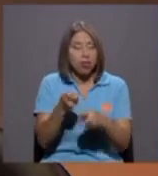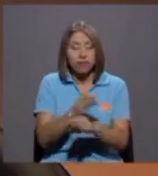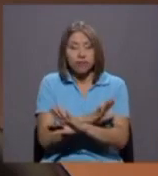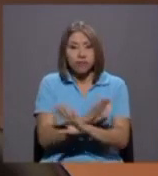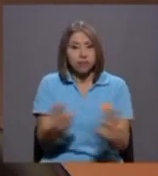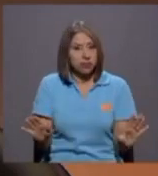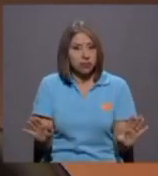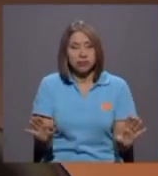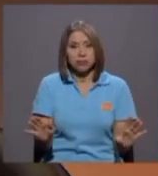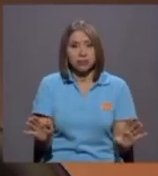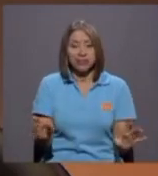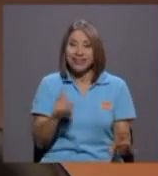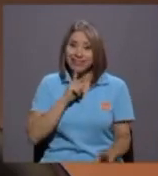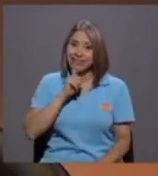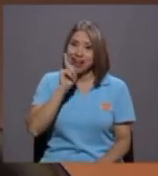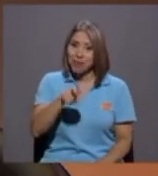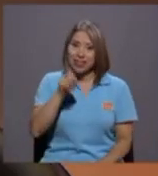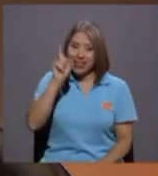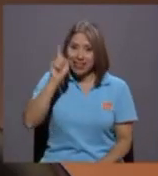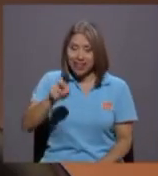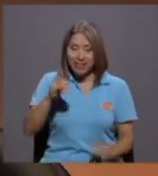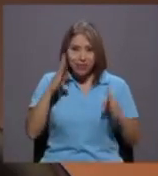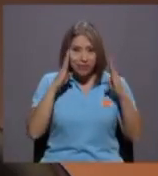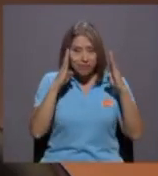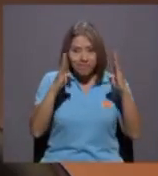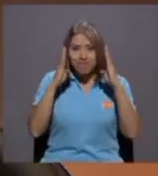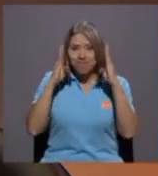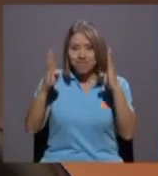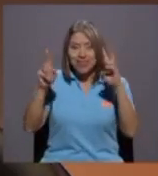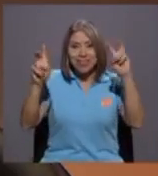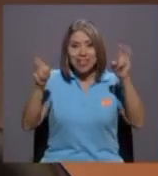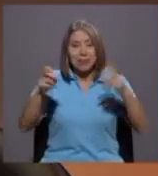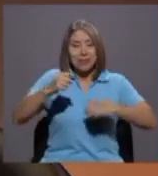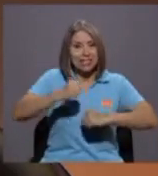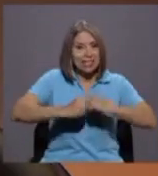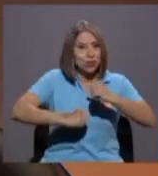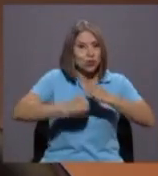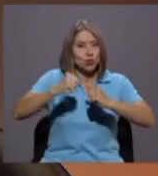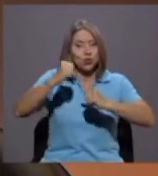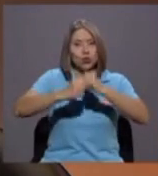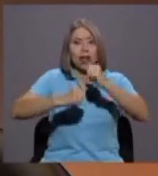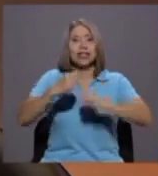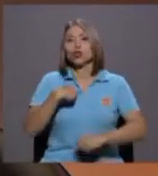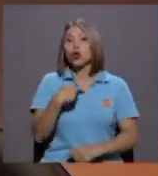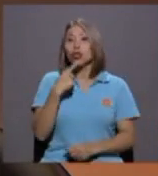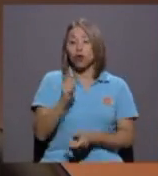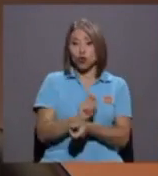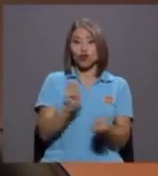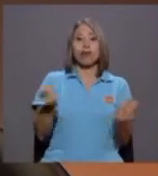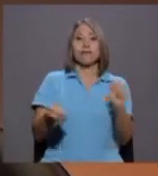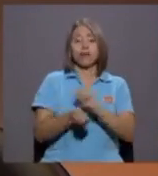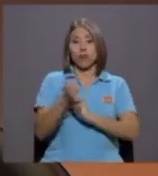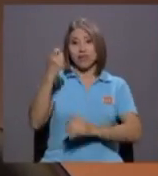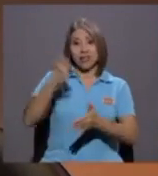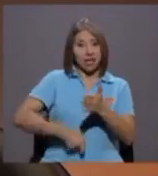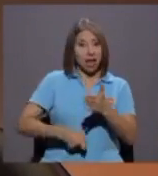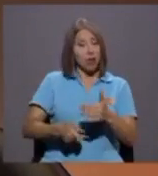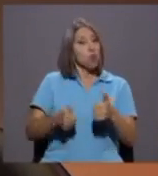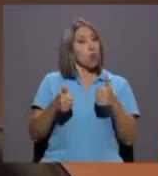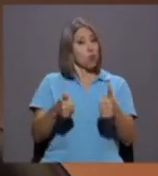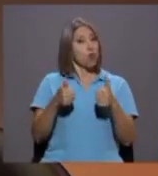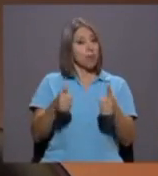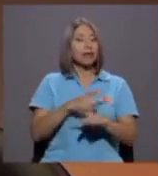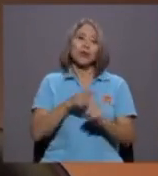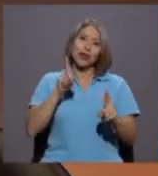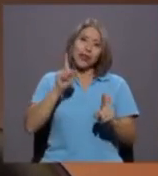Realmente hay que abordar los temas estructurales, los temas de fondo. Yo digo, la reforma fiscal fue un buen paso, pero hay que seguir, porque